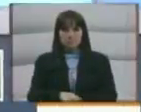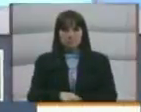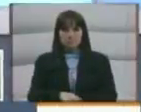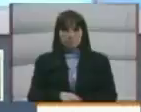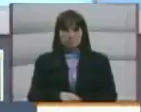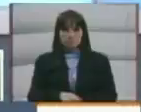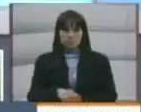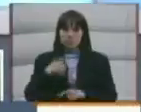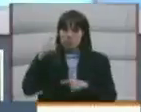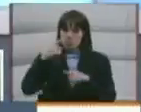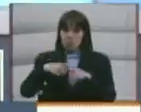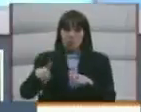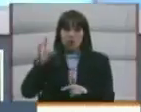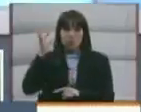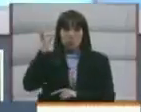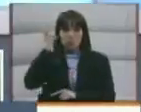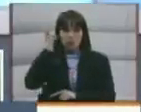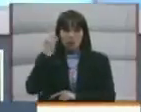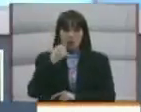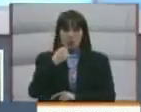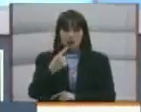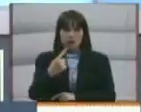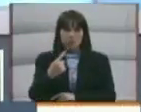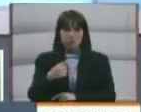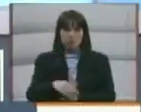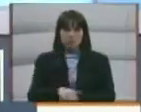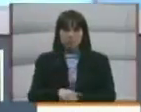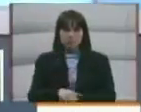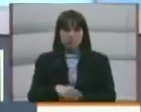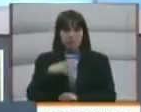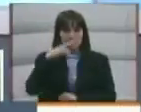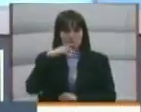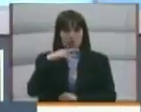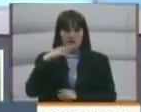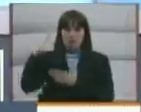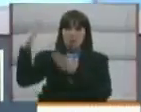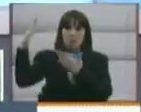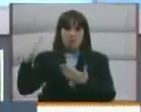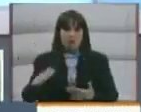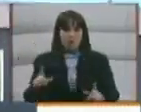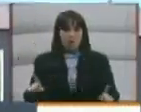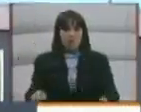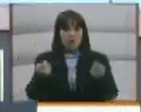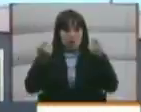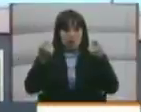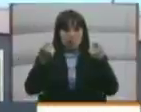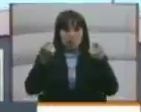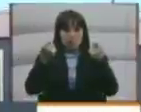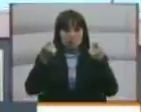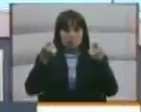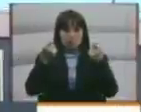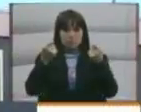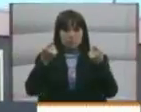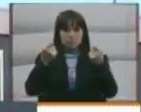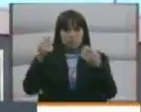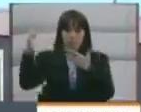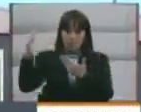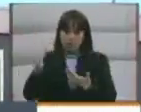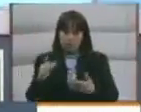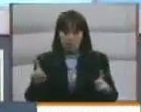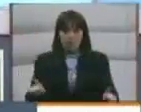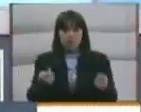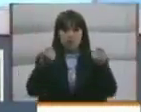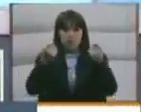Otra de las señoras nos dijo, imagínense el discurso, venimos a rescatar, así utilizó la frase, venimos a rescatar